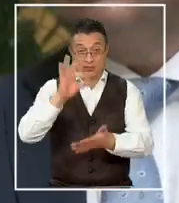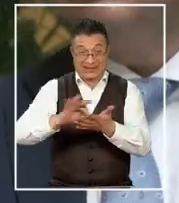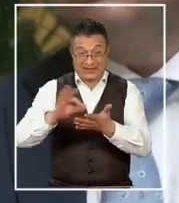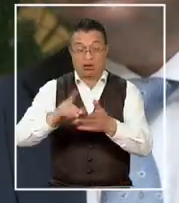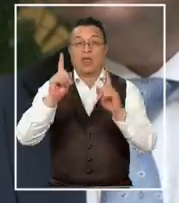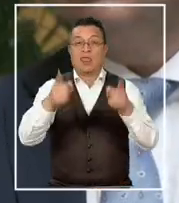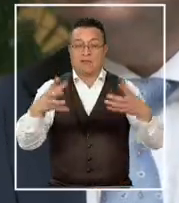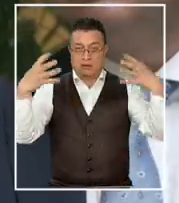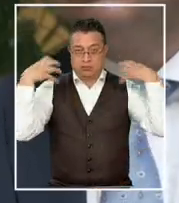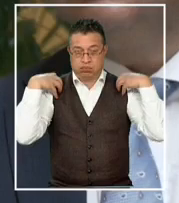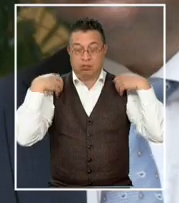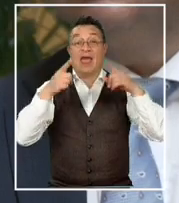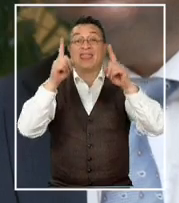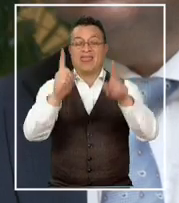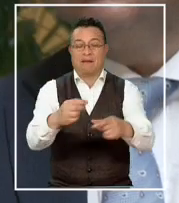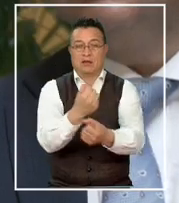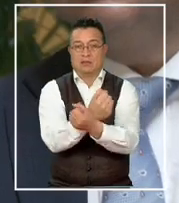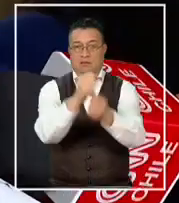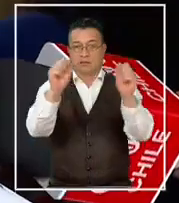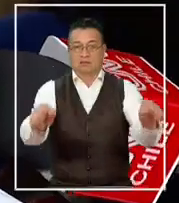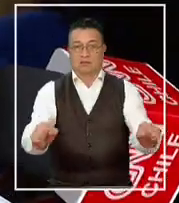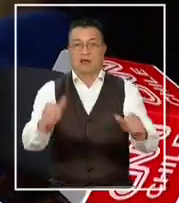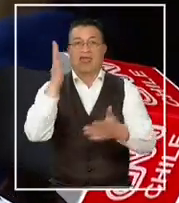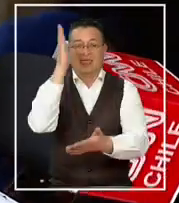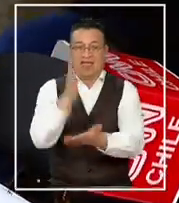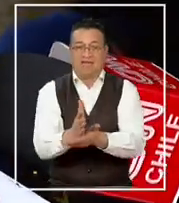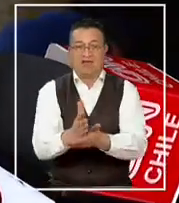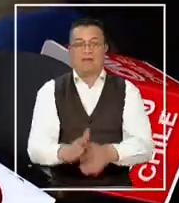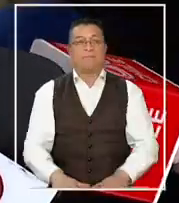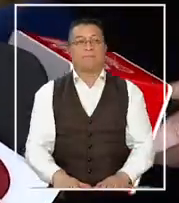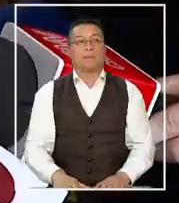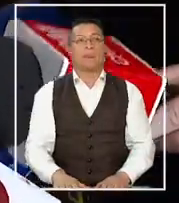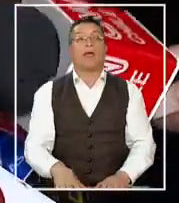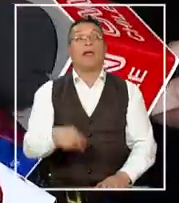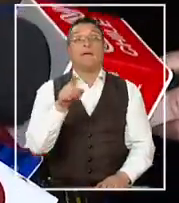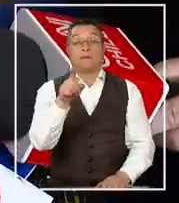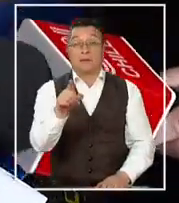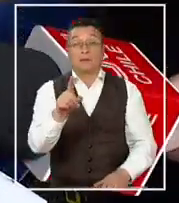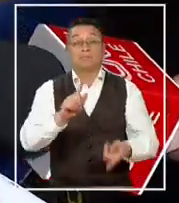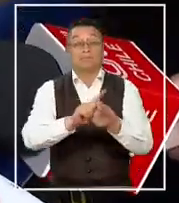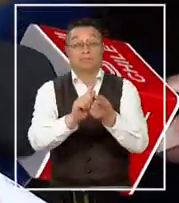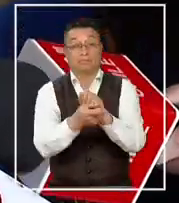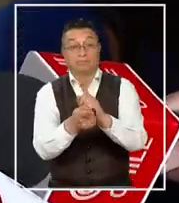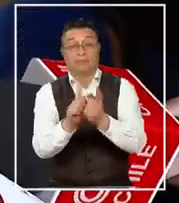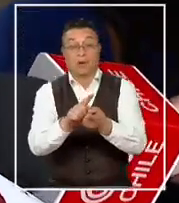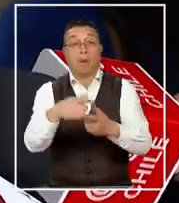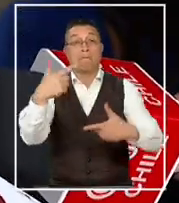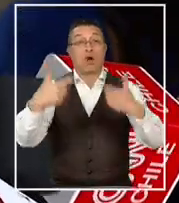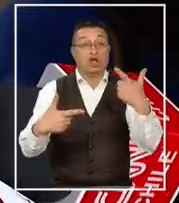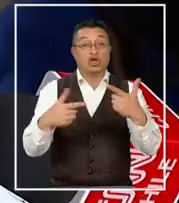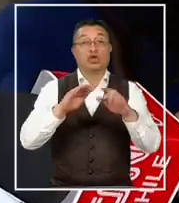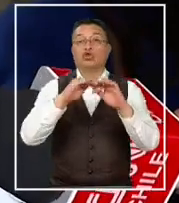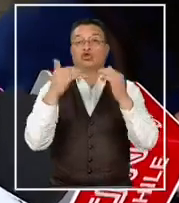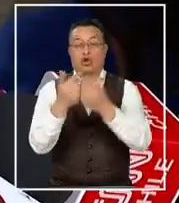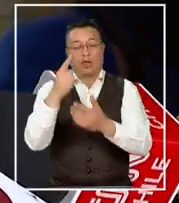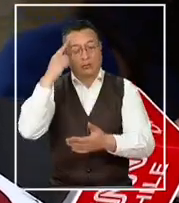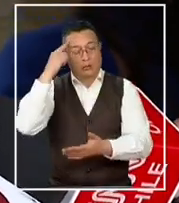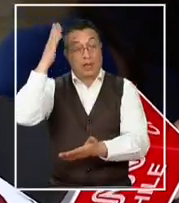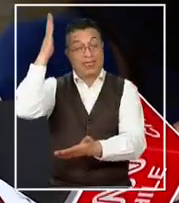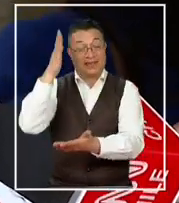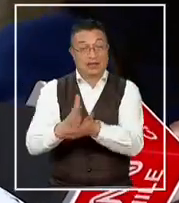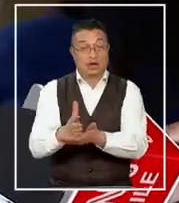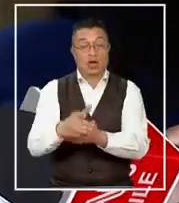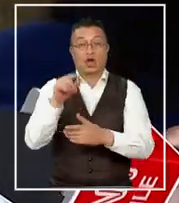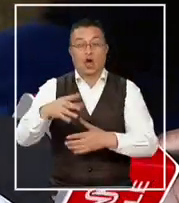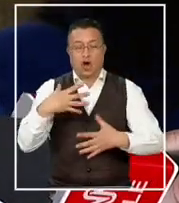cargo implica dar un paso al costado. Aquí los ajustes políticos de cuenta son parte de una definición que no es